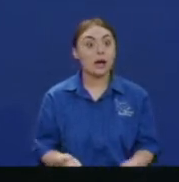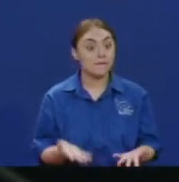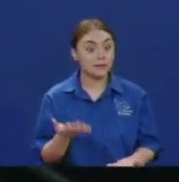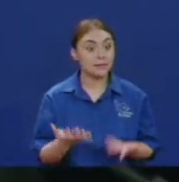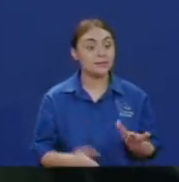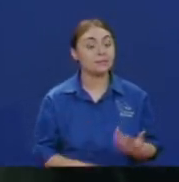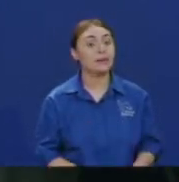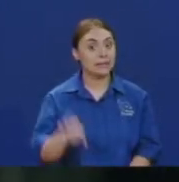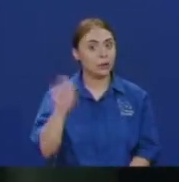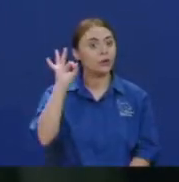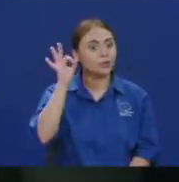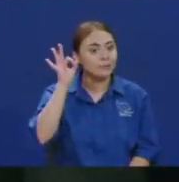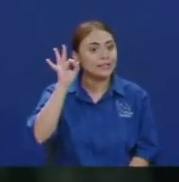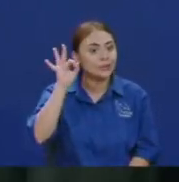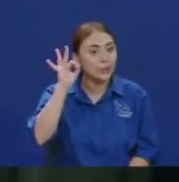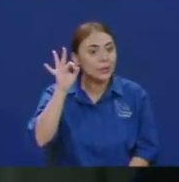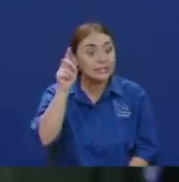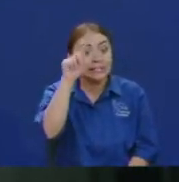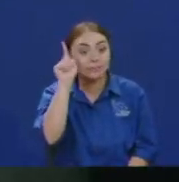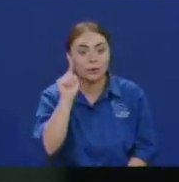Dios.